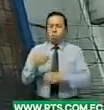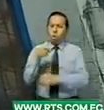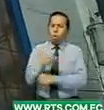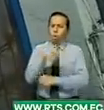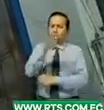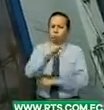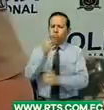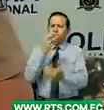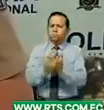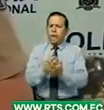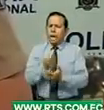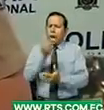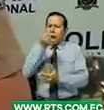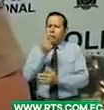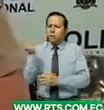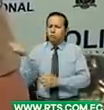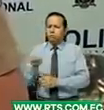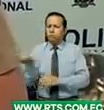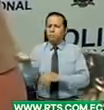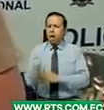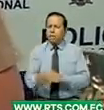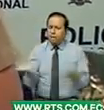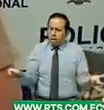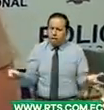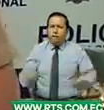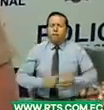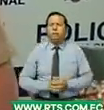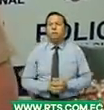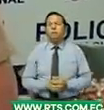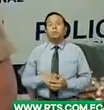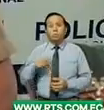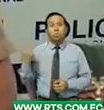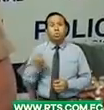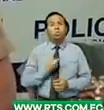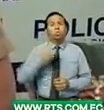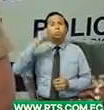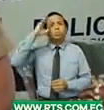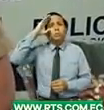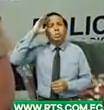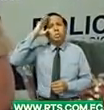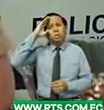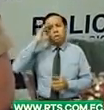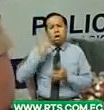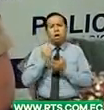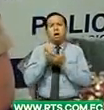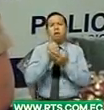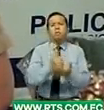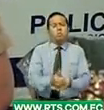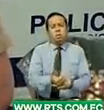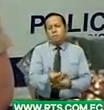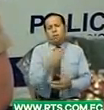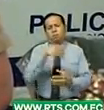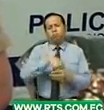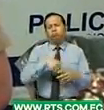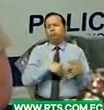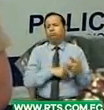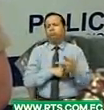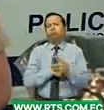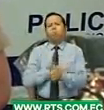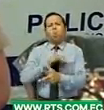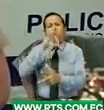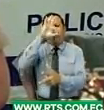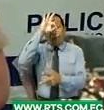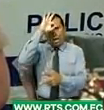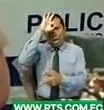de asesinato. Fue colaborado por el personal policial trasladándole hasta una casa asistencial donde